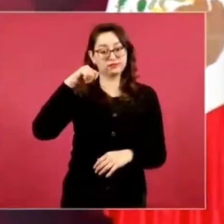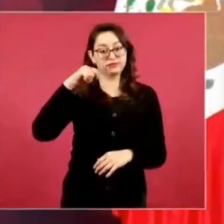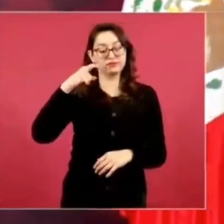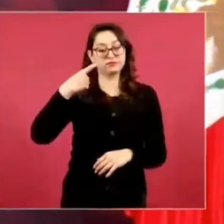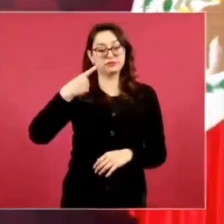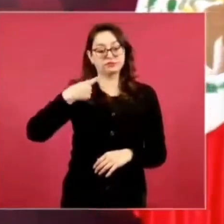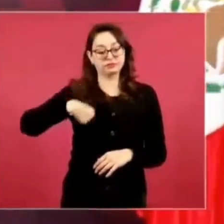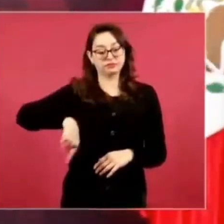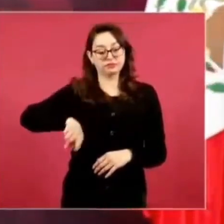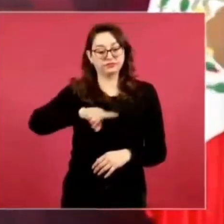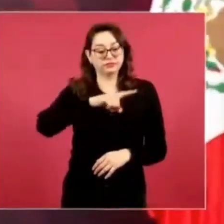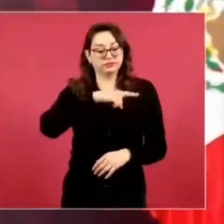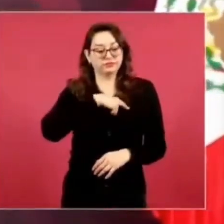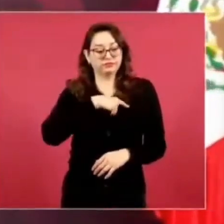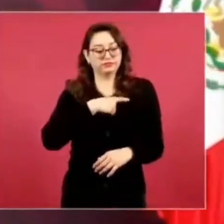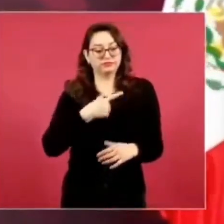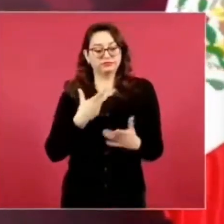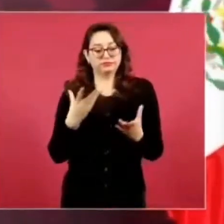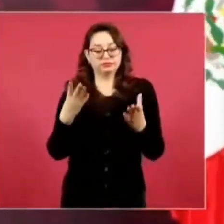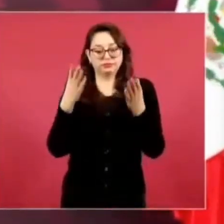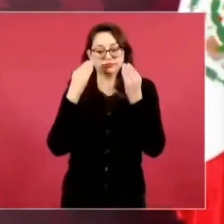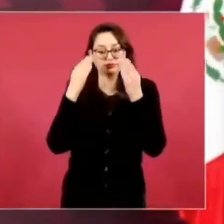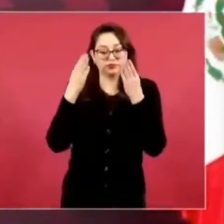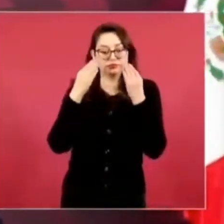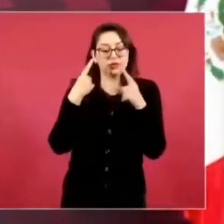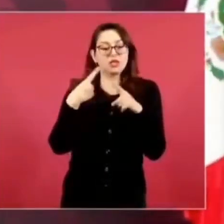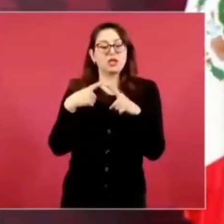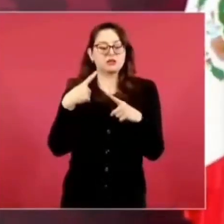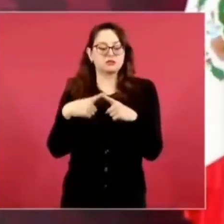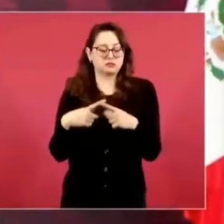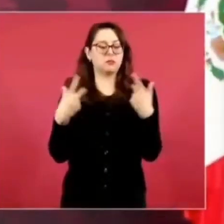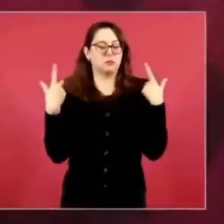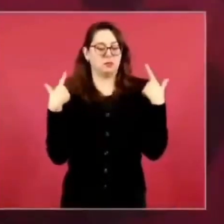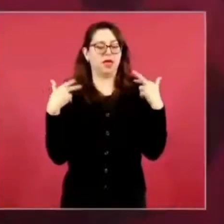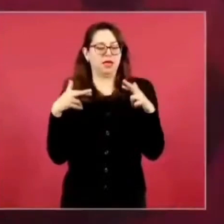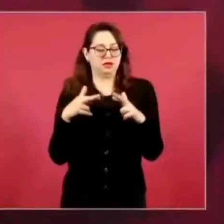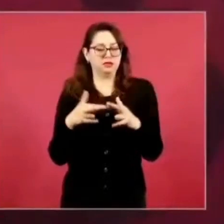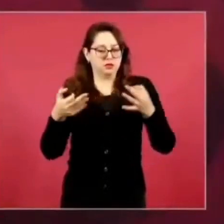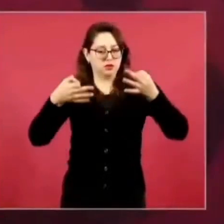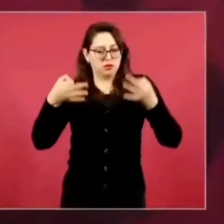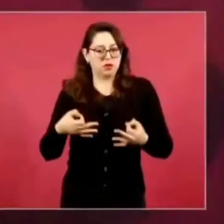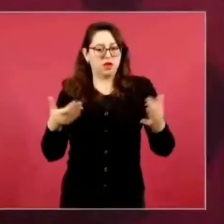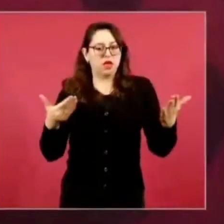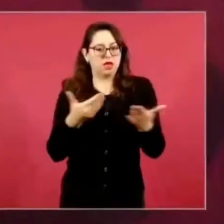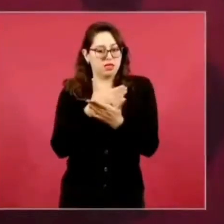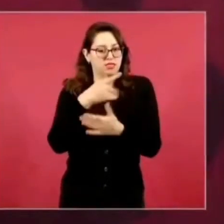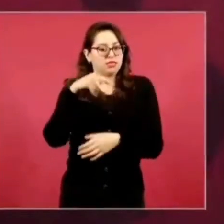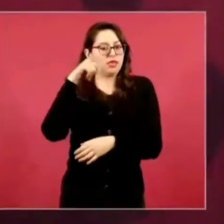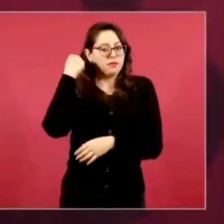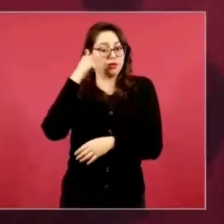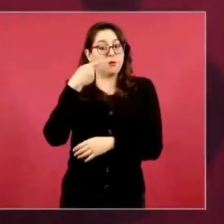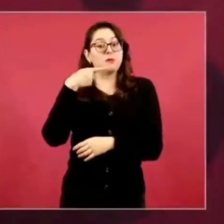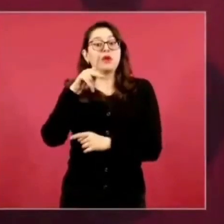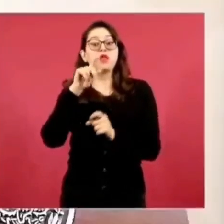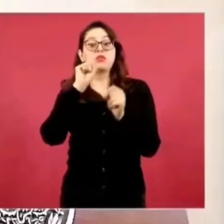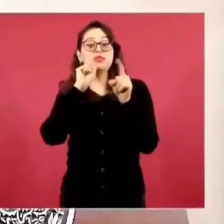fuimos educados por maestros tabasqueños, pero también llegaban muchos maestros de Yucatán y de Campeche.